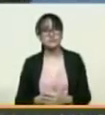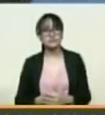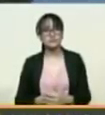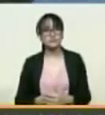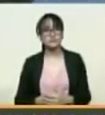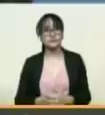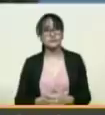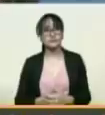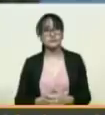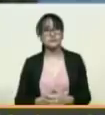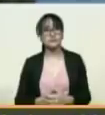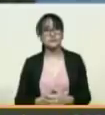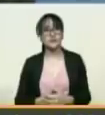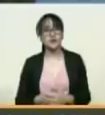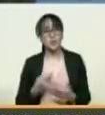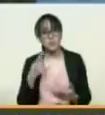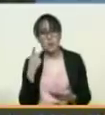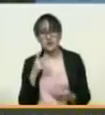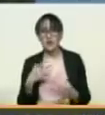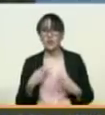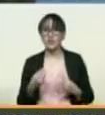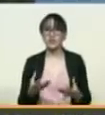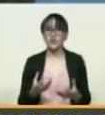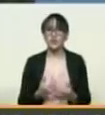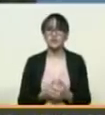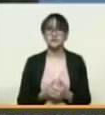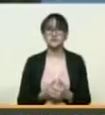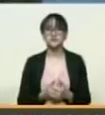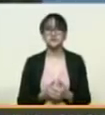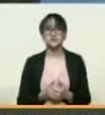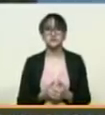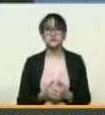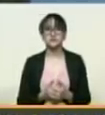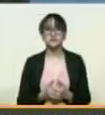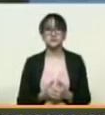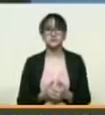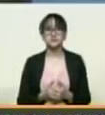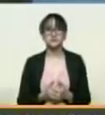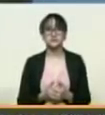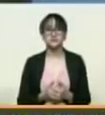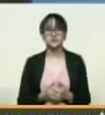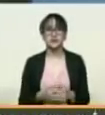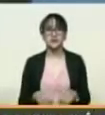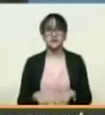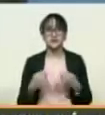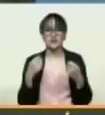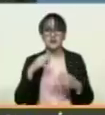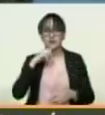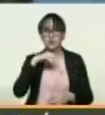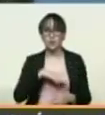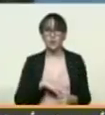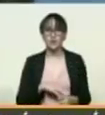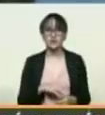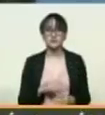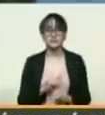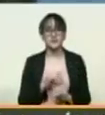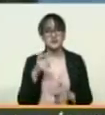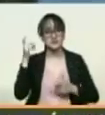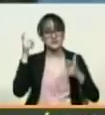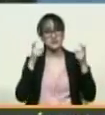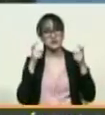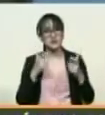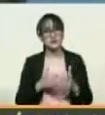No le dio la salud, no le dio la política, las conspiraciones, las traiciones en aquel momento histórico. Y luego el comandante Chávez,